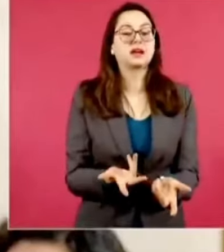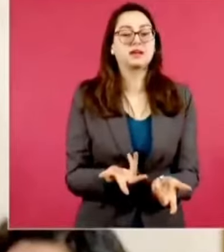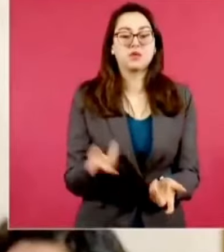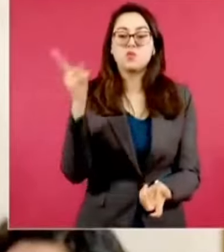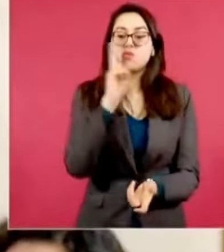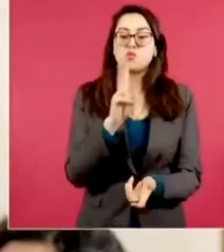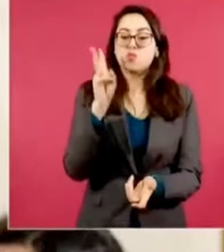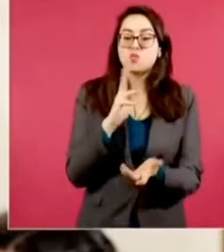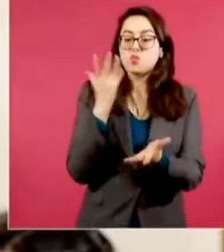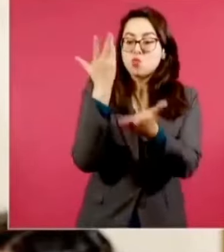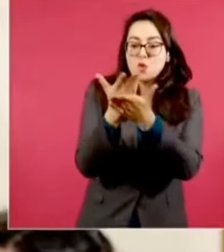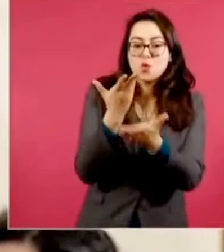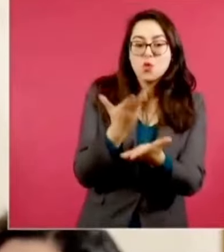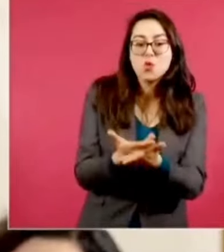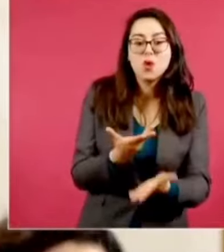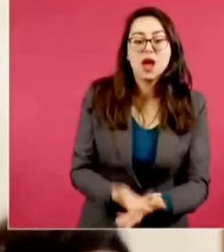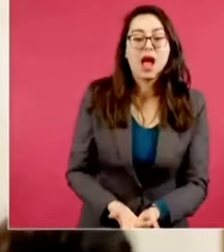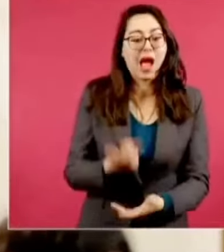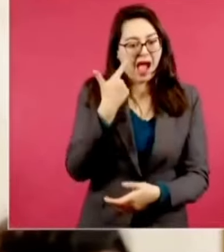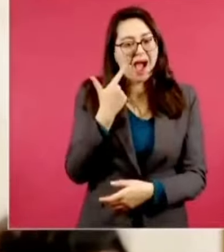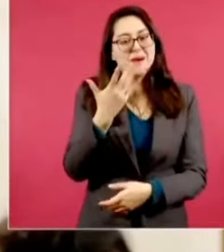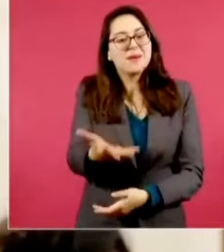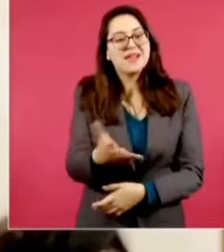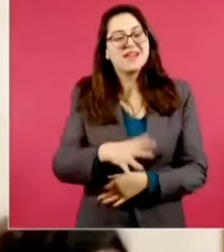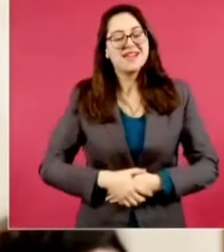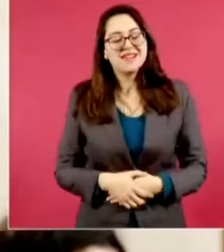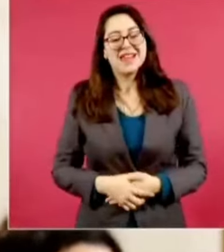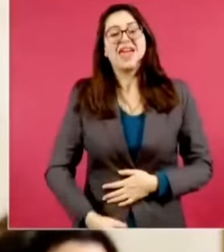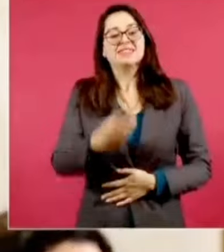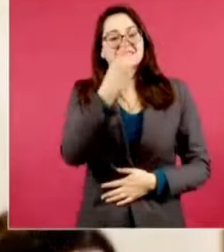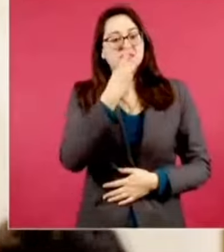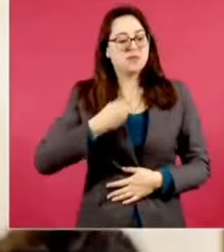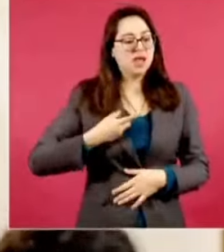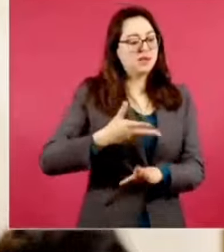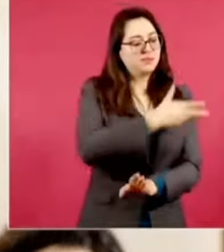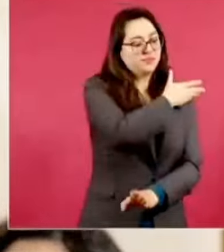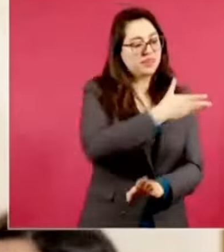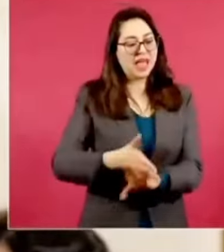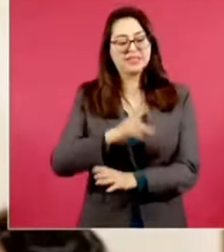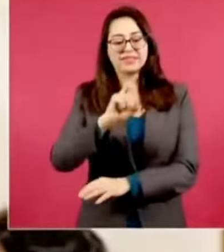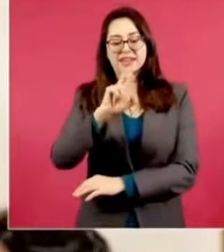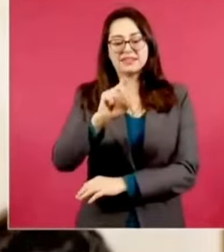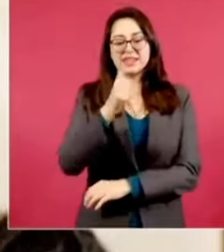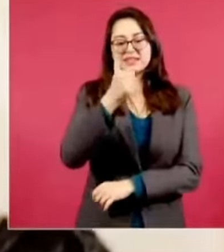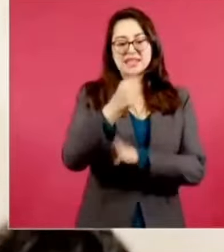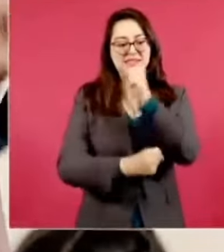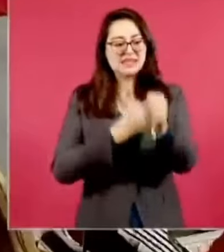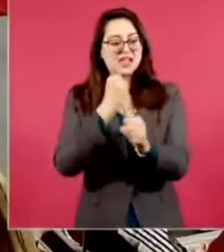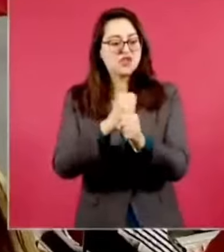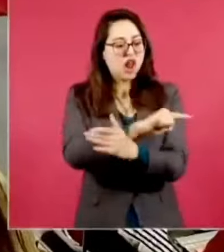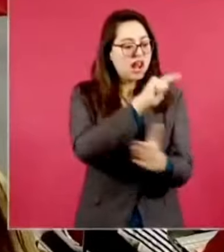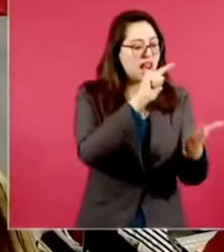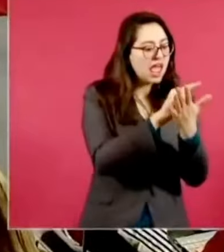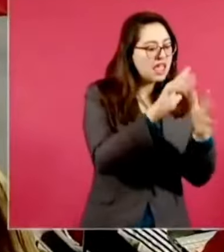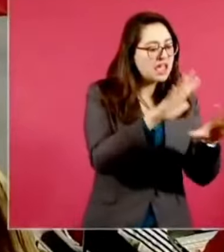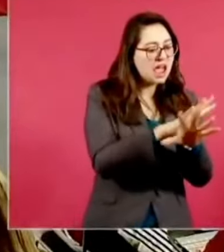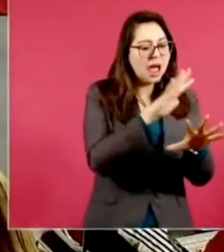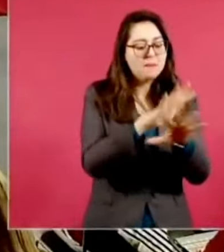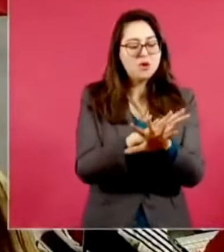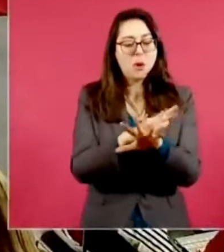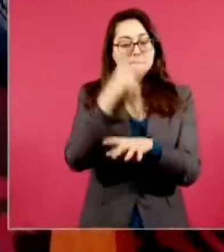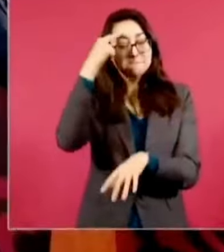de todas las reformas que hicieron, cuáles beneficiaron al pueblo y cuáles se hicieron para